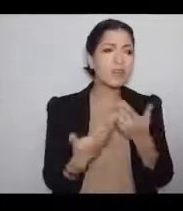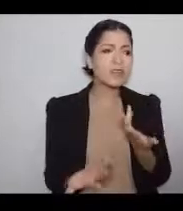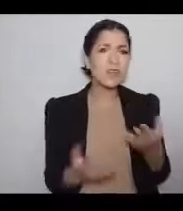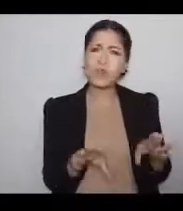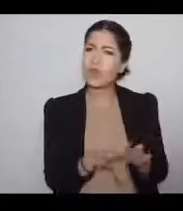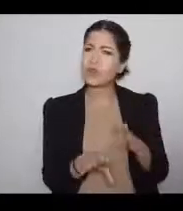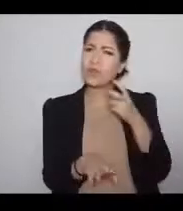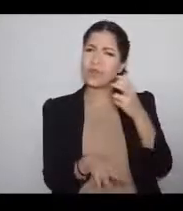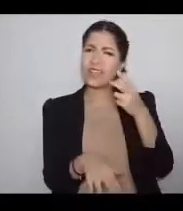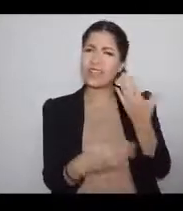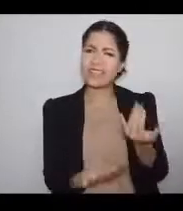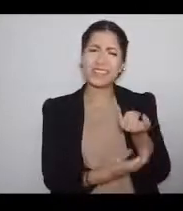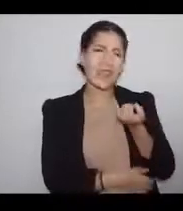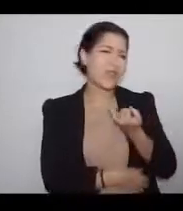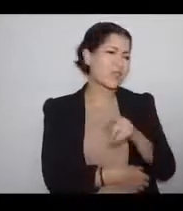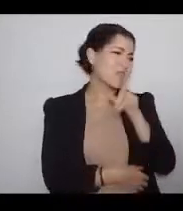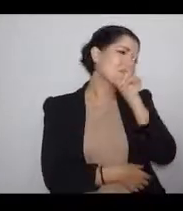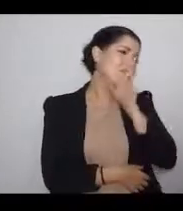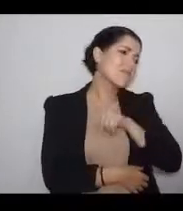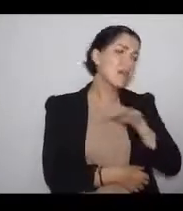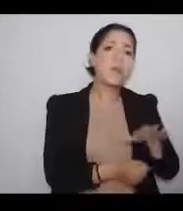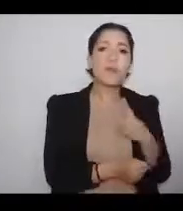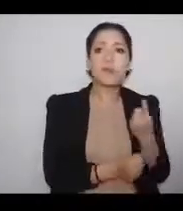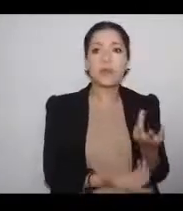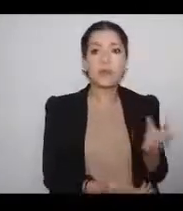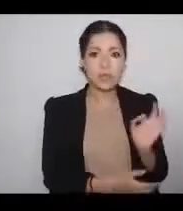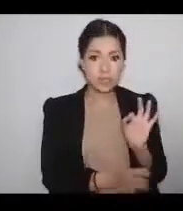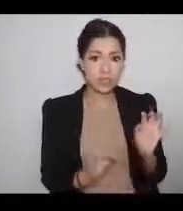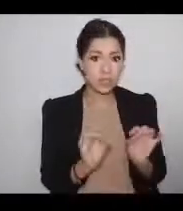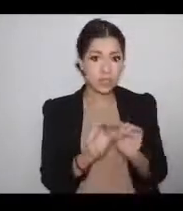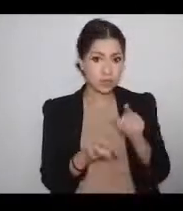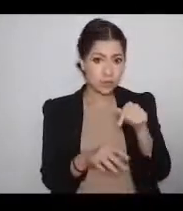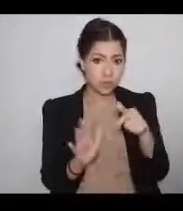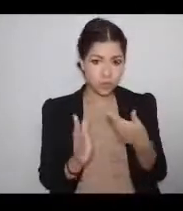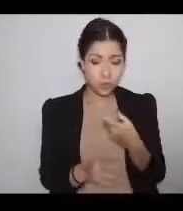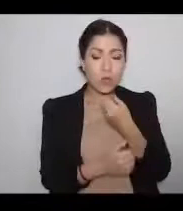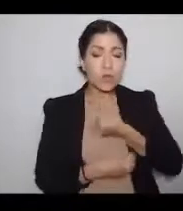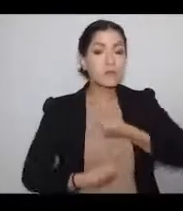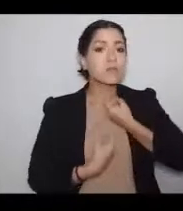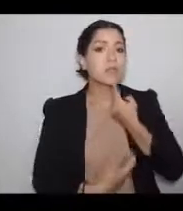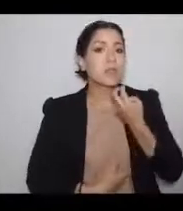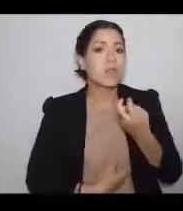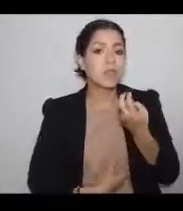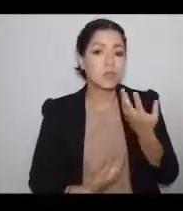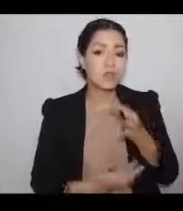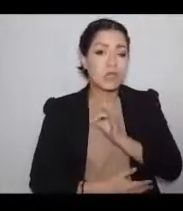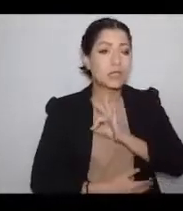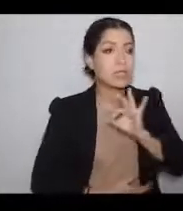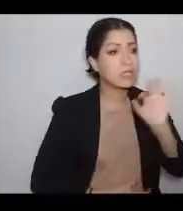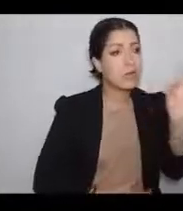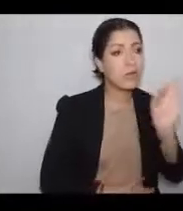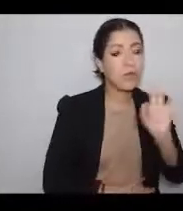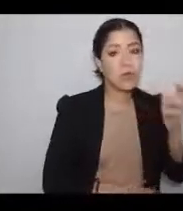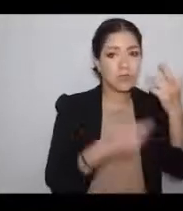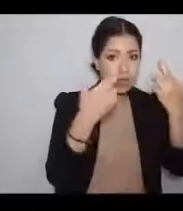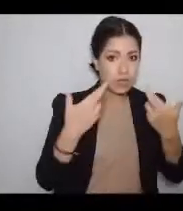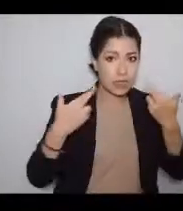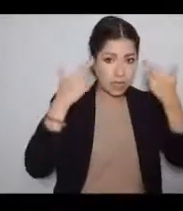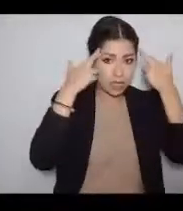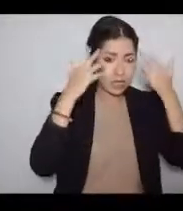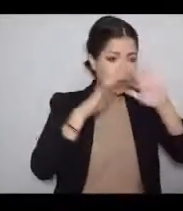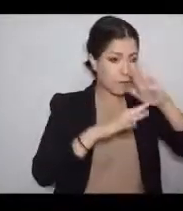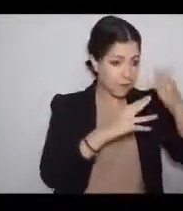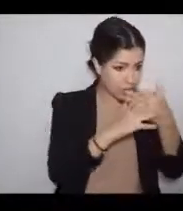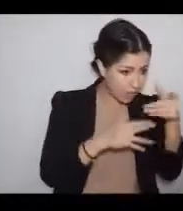puede llevar a la Torre Blanca de Rodolfo II, el sepulcro de los vivos. He visto su cámara de